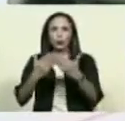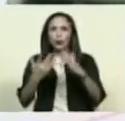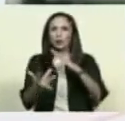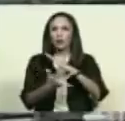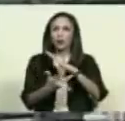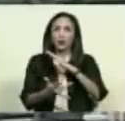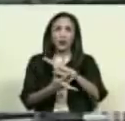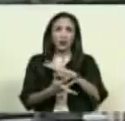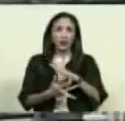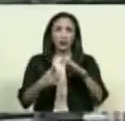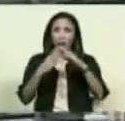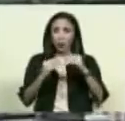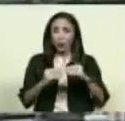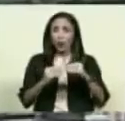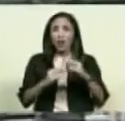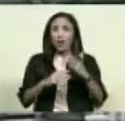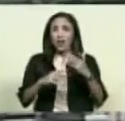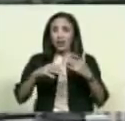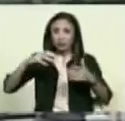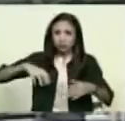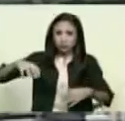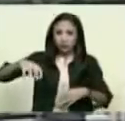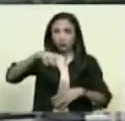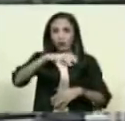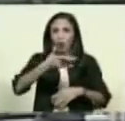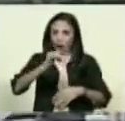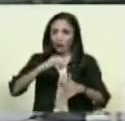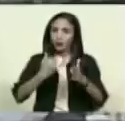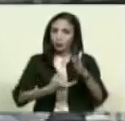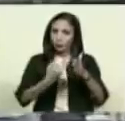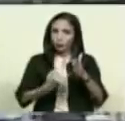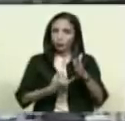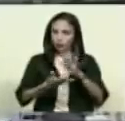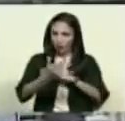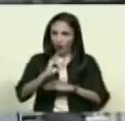las instalaciones en todo el país. Y te digo,